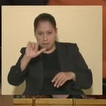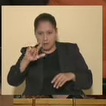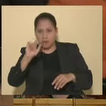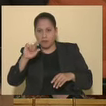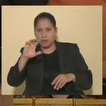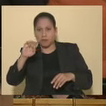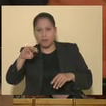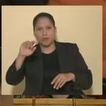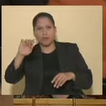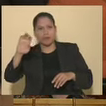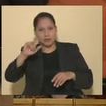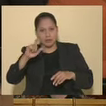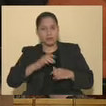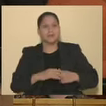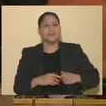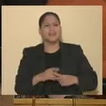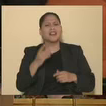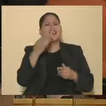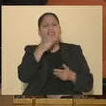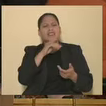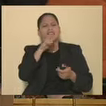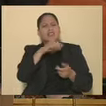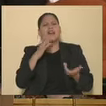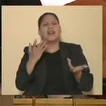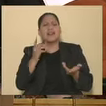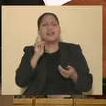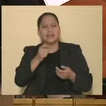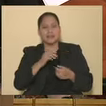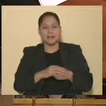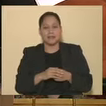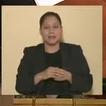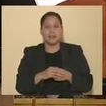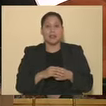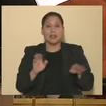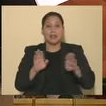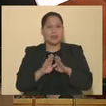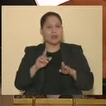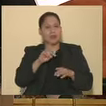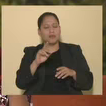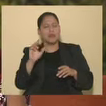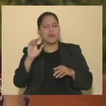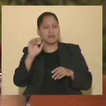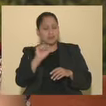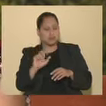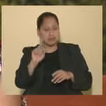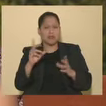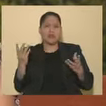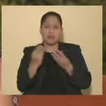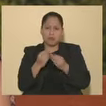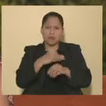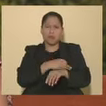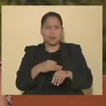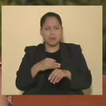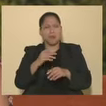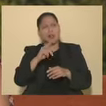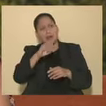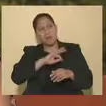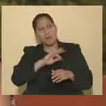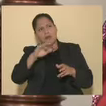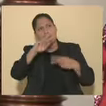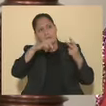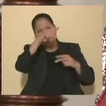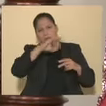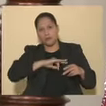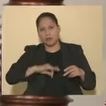www.mundomedieval.com.mx. Oye, pero ¿qué hay en ese festival? ¿Qué vamos a poder encontrar? Digo, porque podemos pasar un fin de semana en familia y bueno, pues ya hacer planes para ir a La Marquesa.